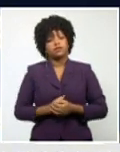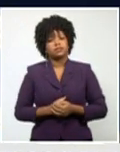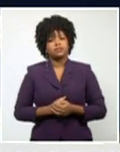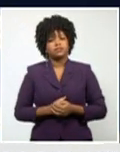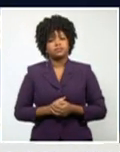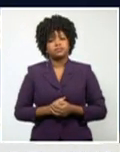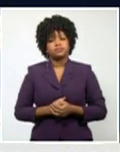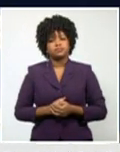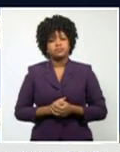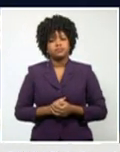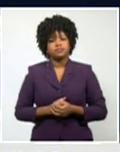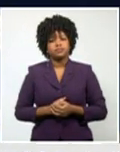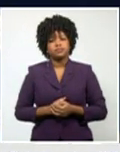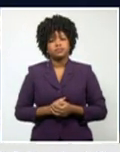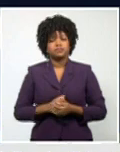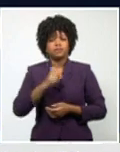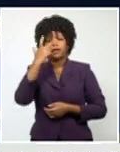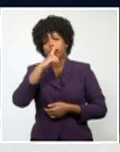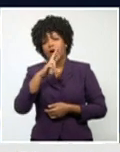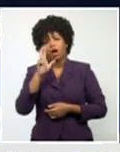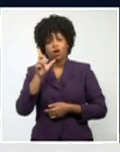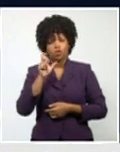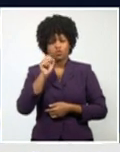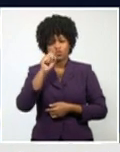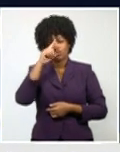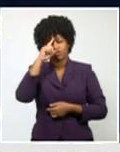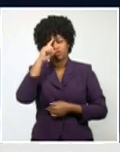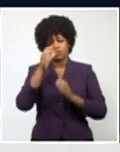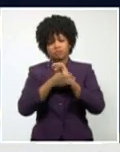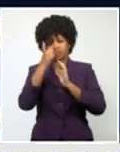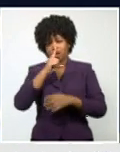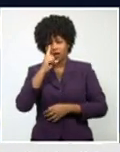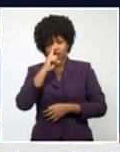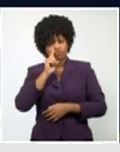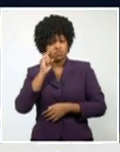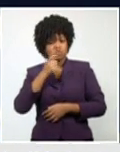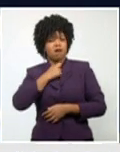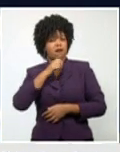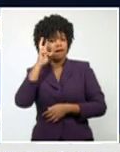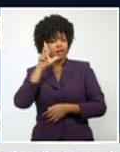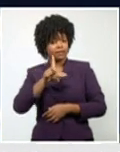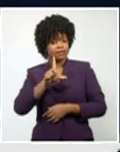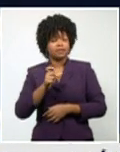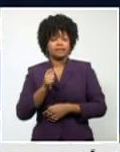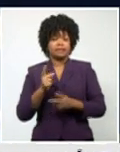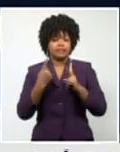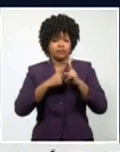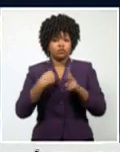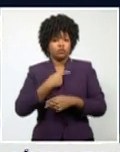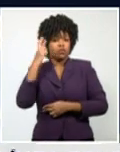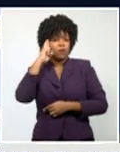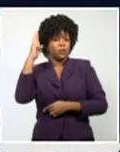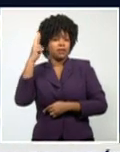cuartel Carlos Manuel de Céspedes en Bayamo, y recordando unas palabras pronunciadas por nuestro comandante en